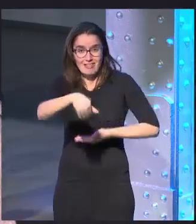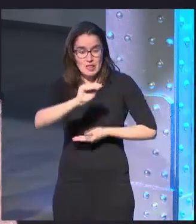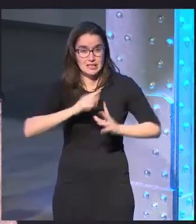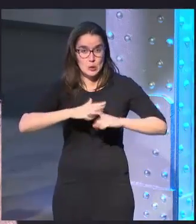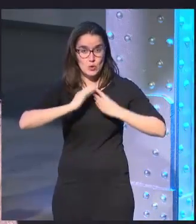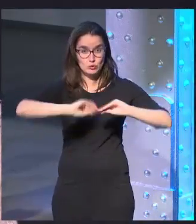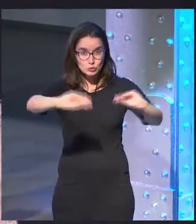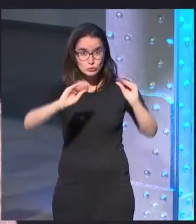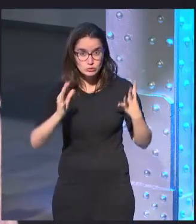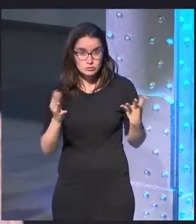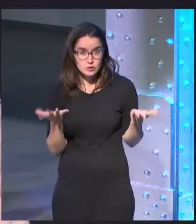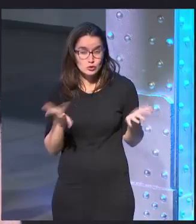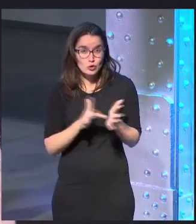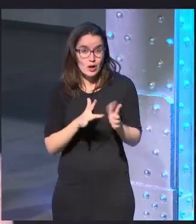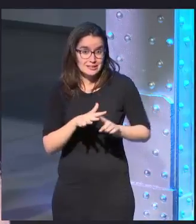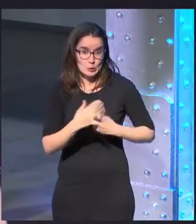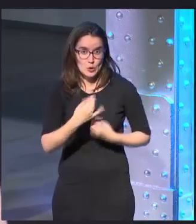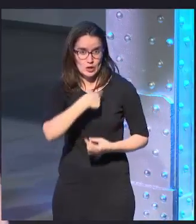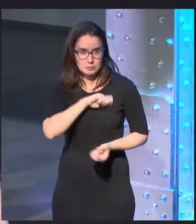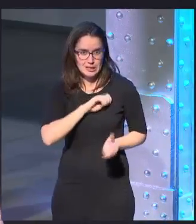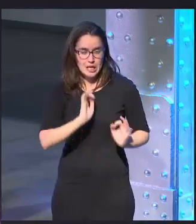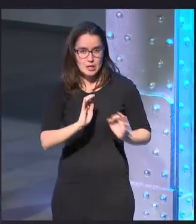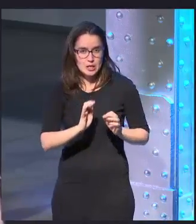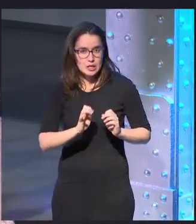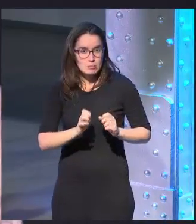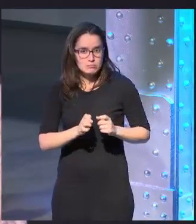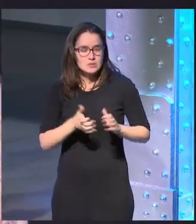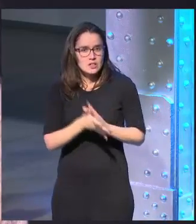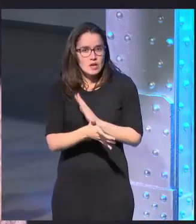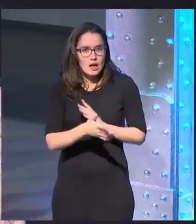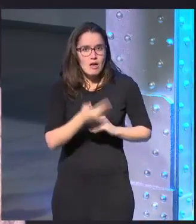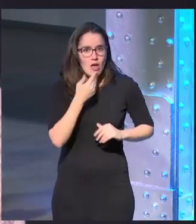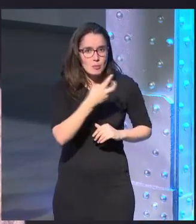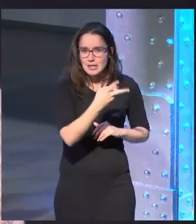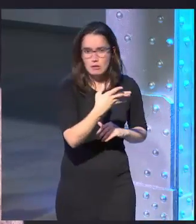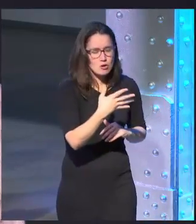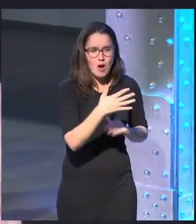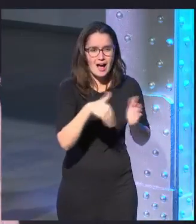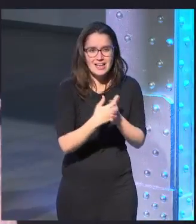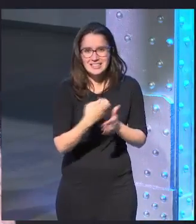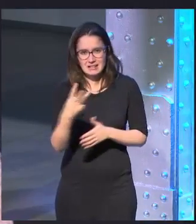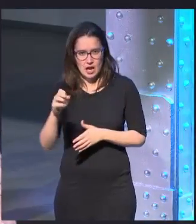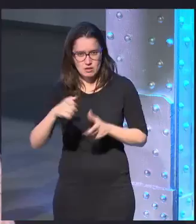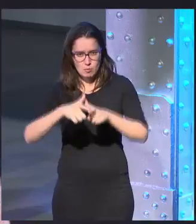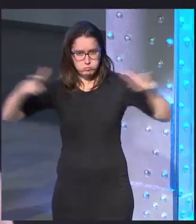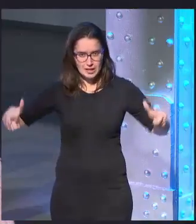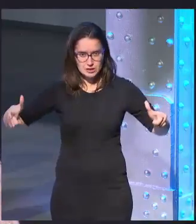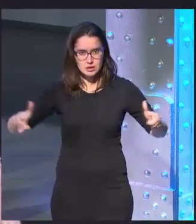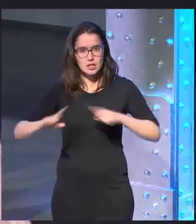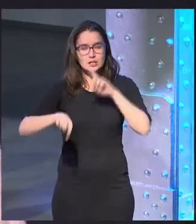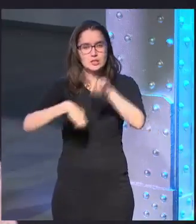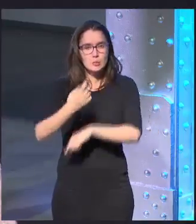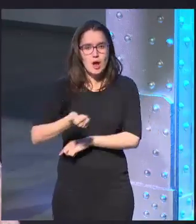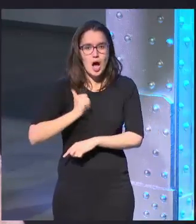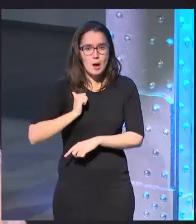es la situación que tenemos en nuestro país, y ampliamos por lo tanto esa edad hasta los 30 años, y después,